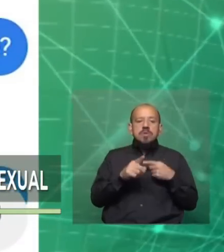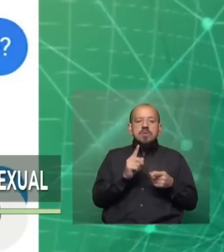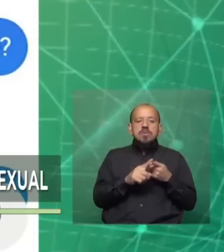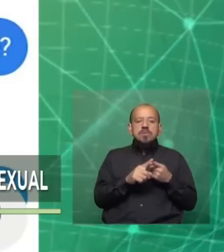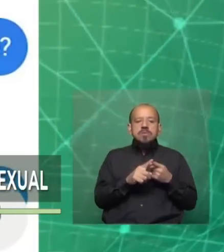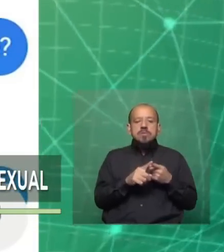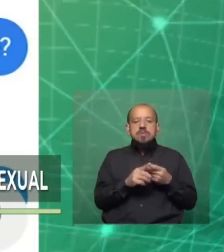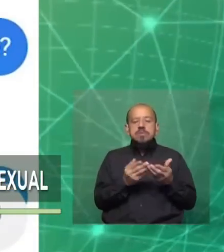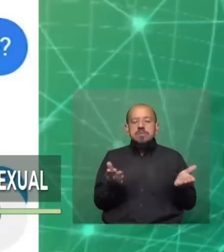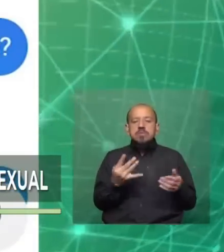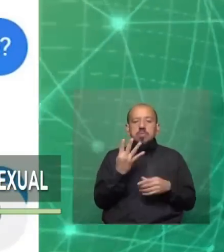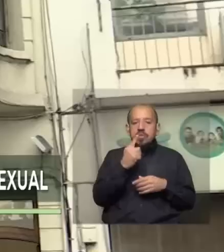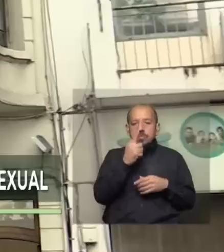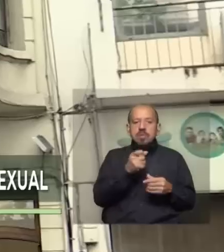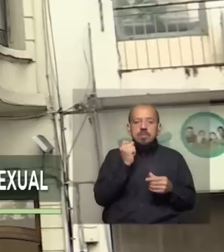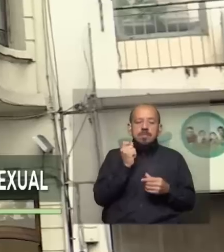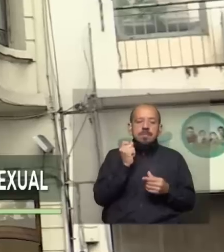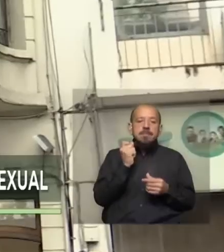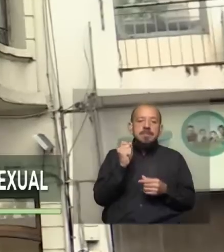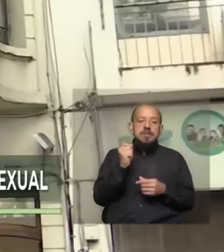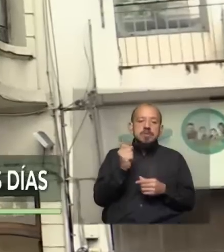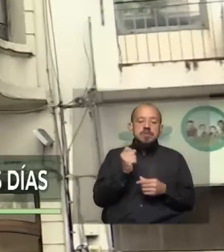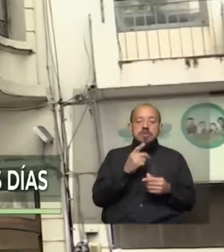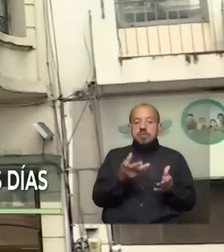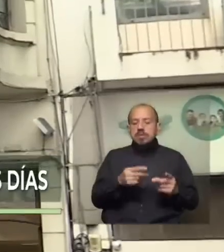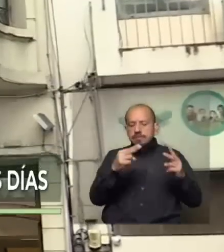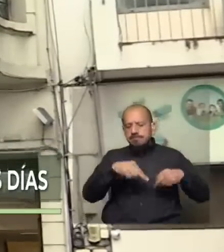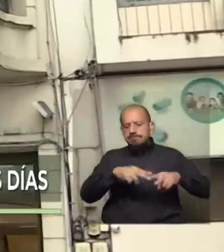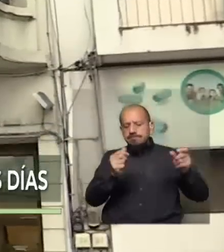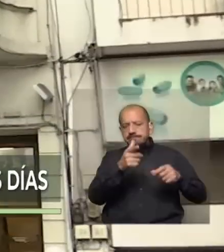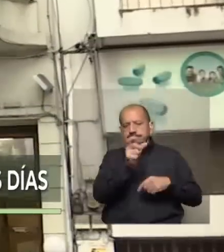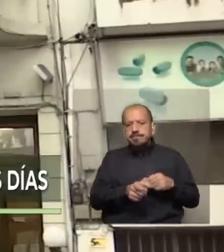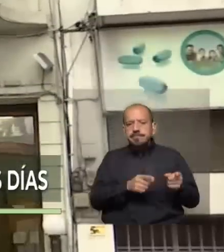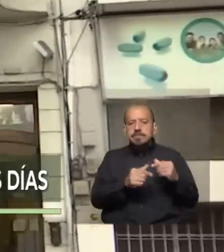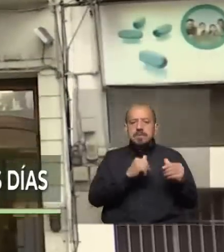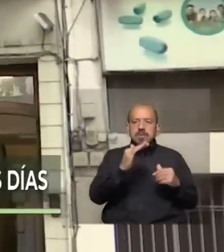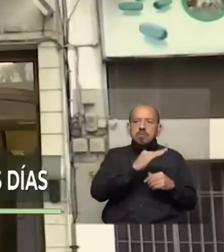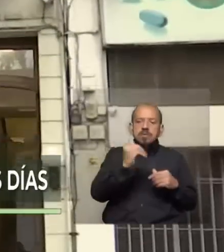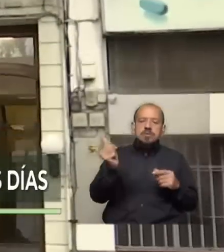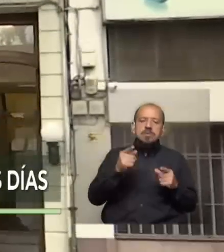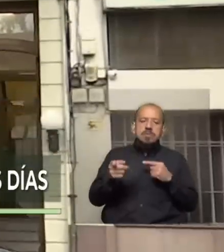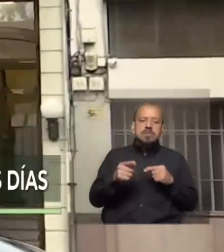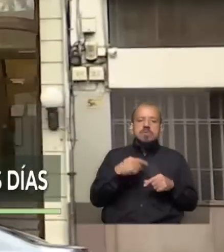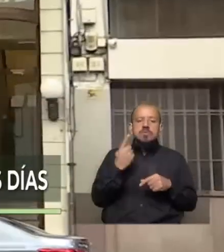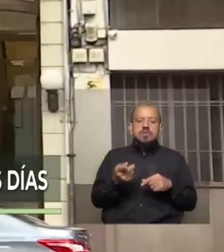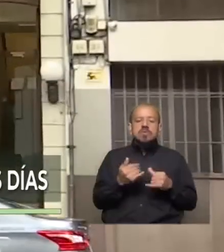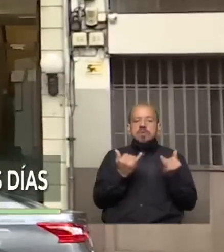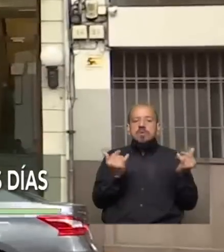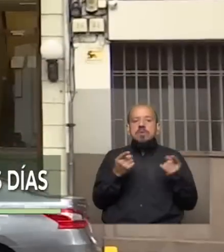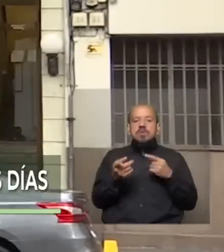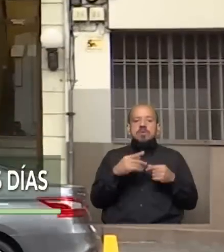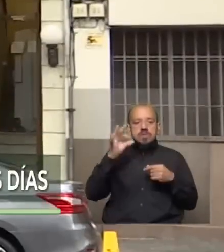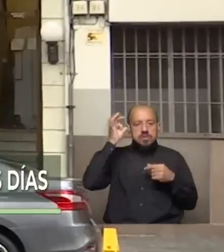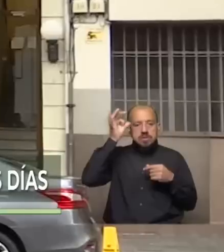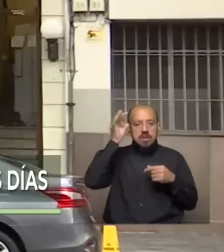auto y le pagaría 4000 pesos más vecina está indagado en la causa y será citado a declarar en fiscalía en los próximos días junto